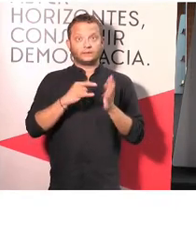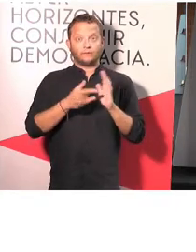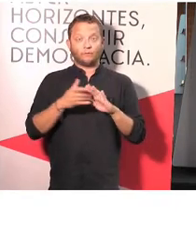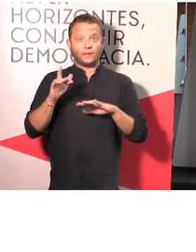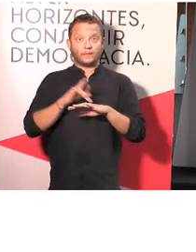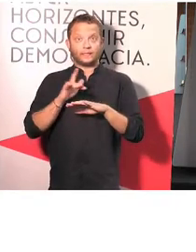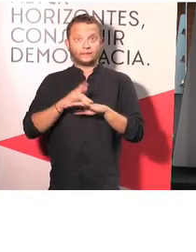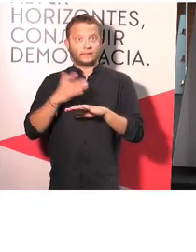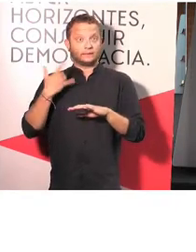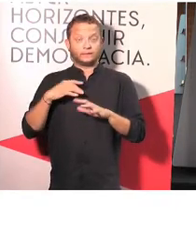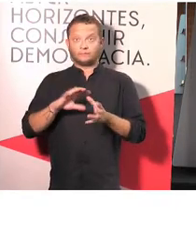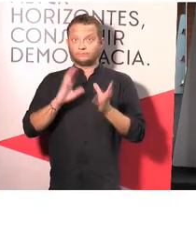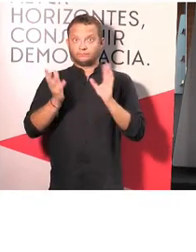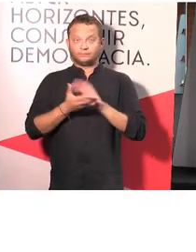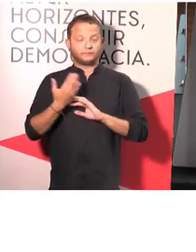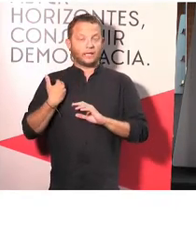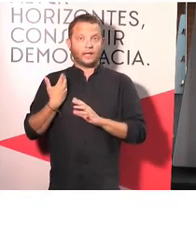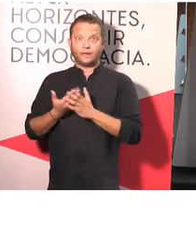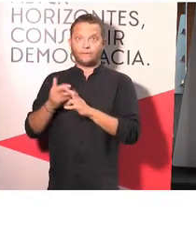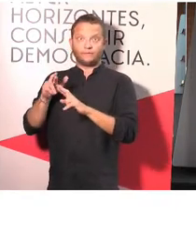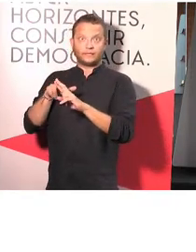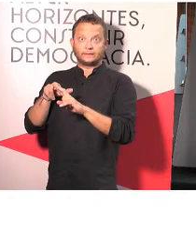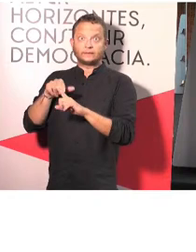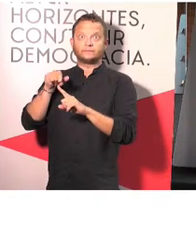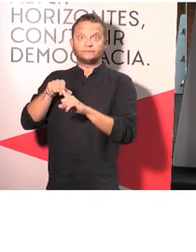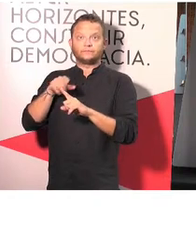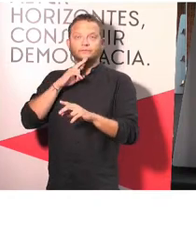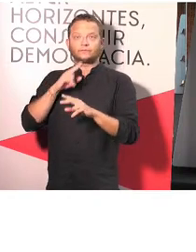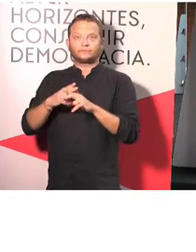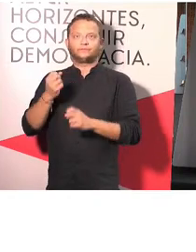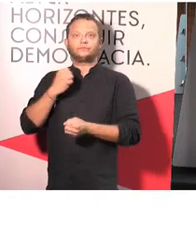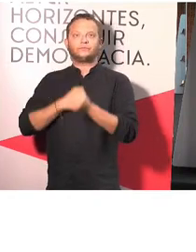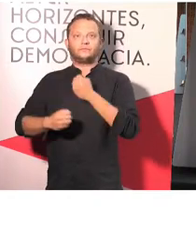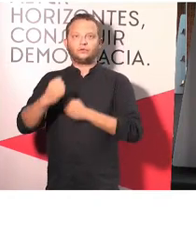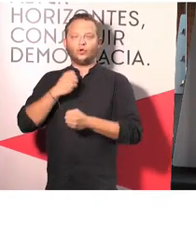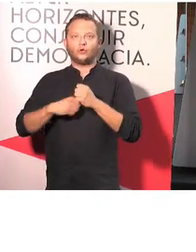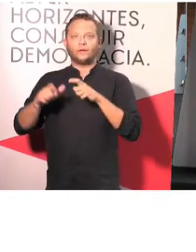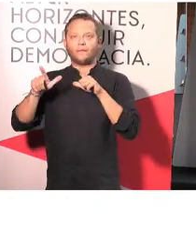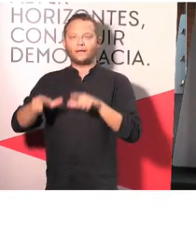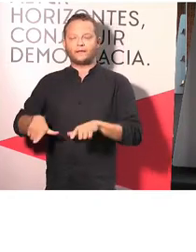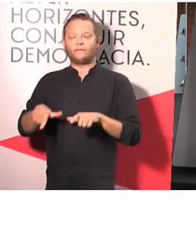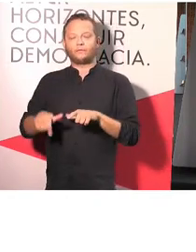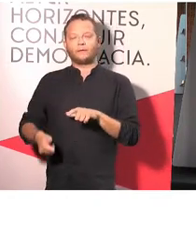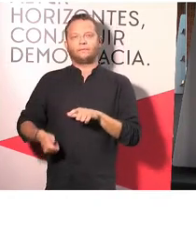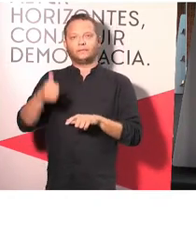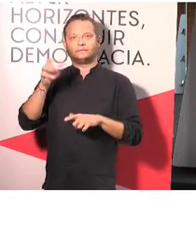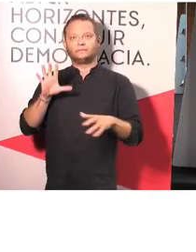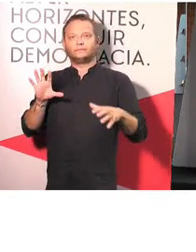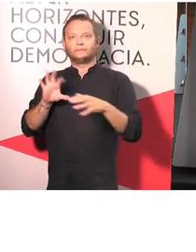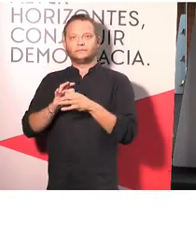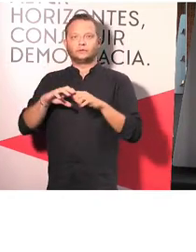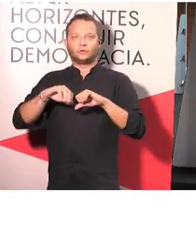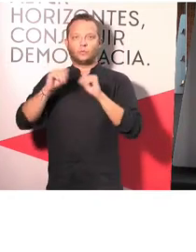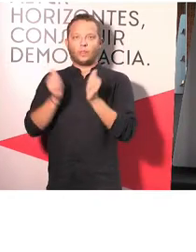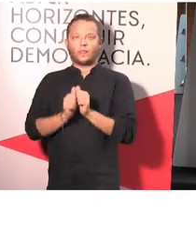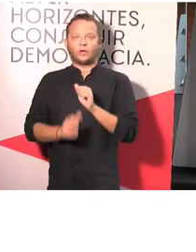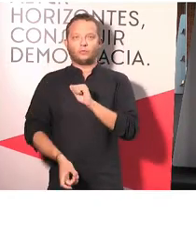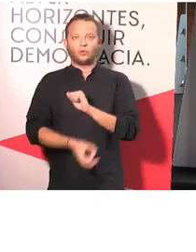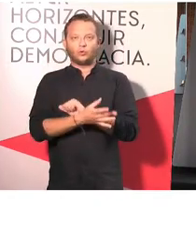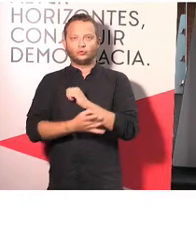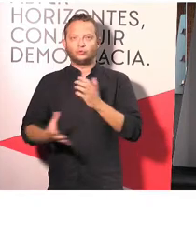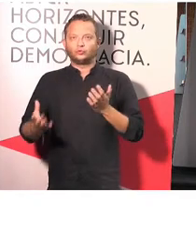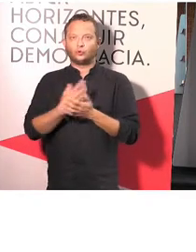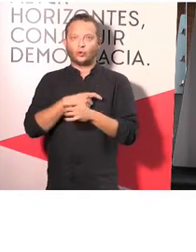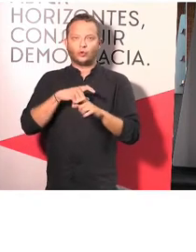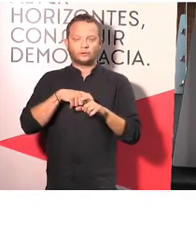plataformas digitales se están convirtiendo en referente. Esto conforma lo que se llama la economía de plataforma, referida a un modelo de productivo de todo